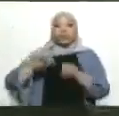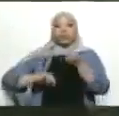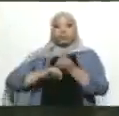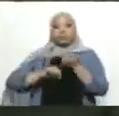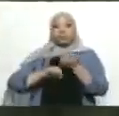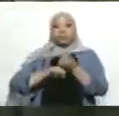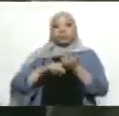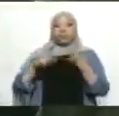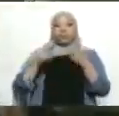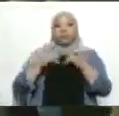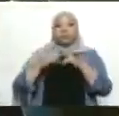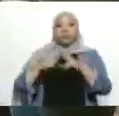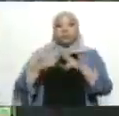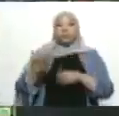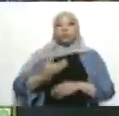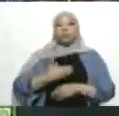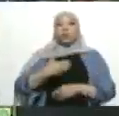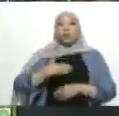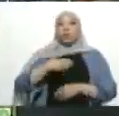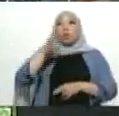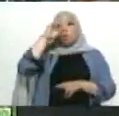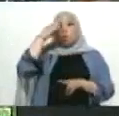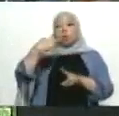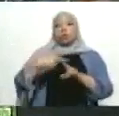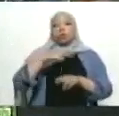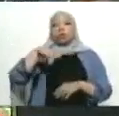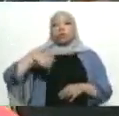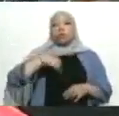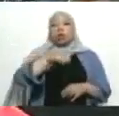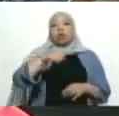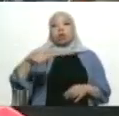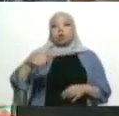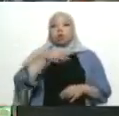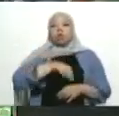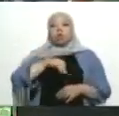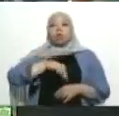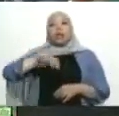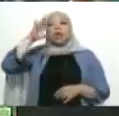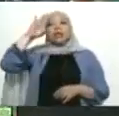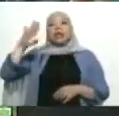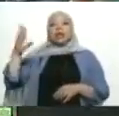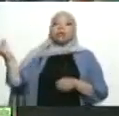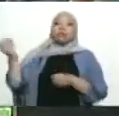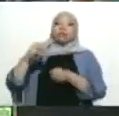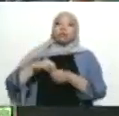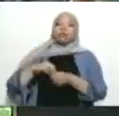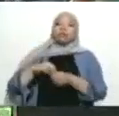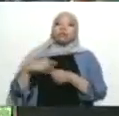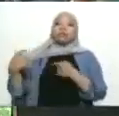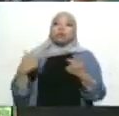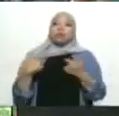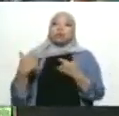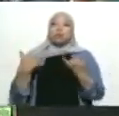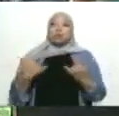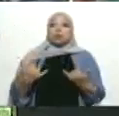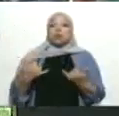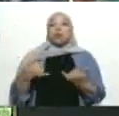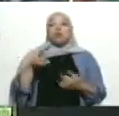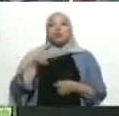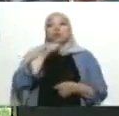Rondón, entregando la medalla de honor a cada uno de los soldados, a cada uno de los integrantes de aquella gran legión que quedará para la